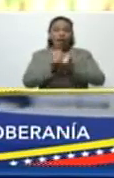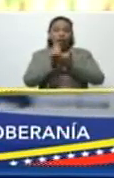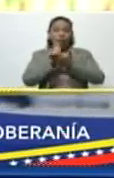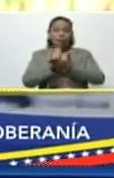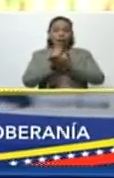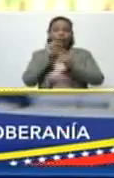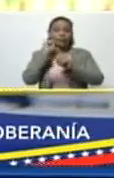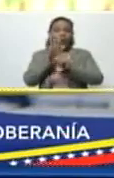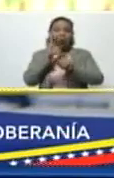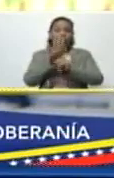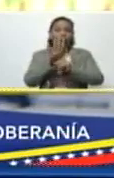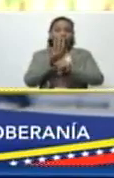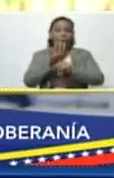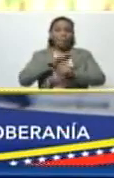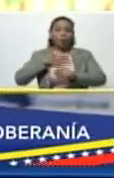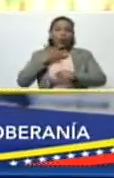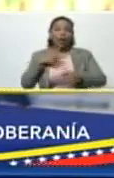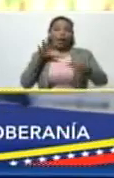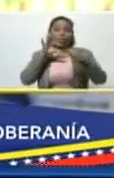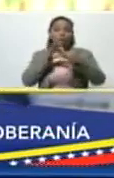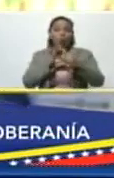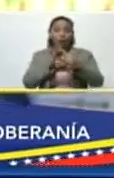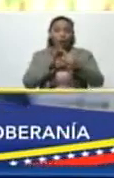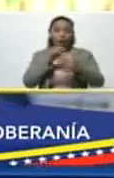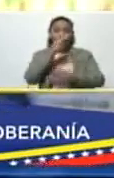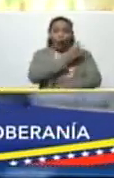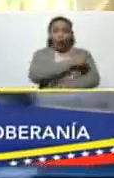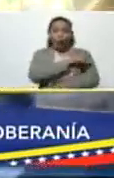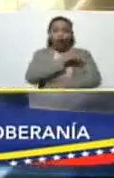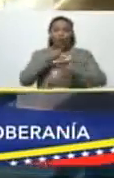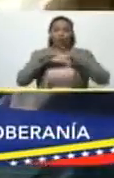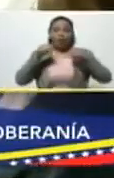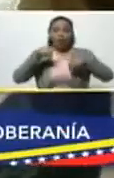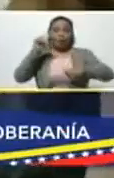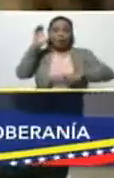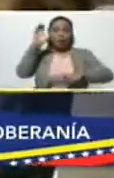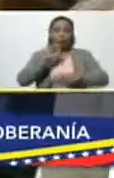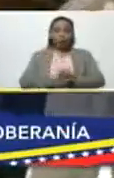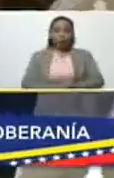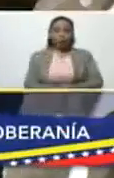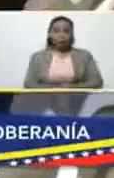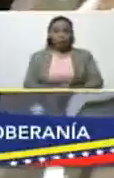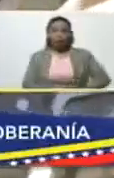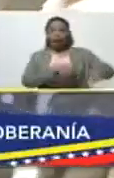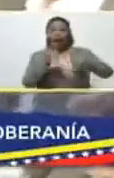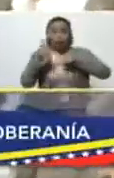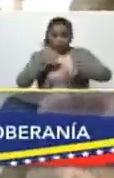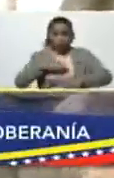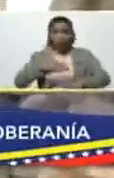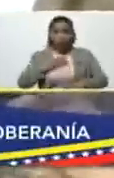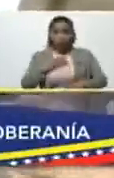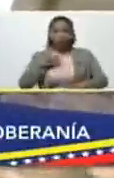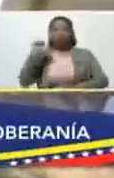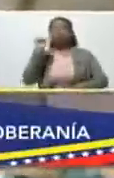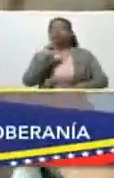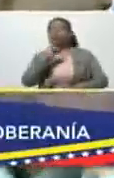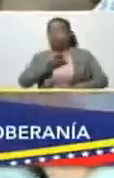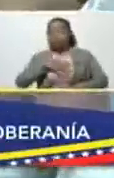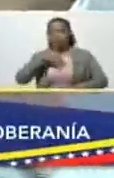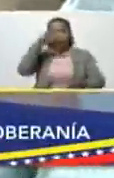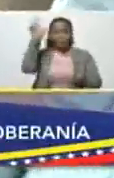del IBIT. Y poder articular hospitales de todo el país. ¿Eso se puede? Claro que se puede.